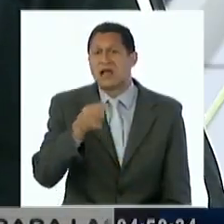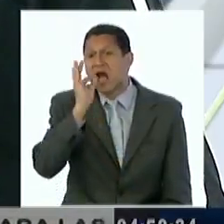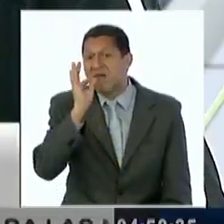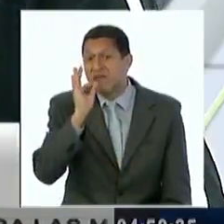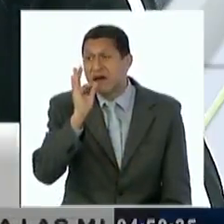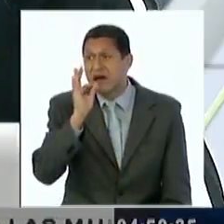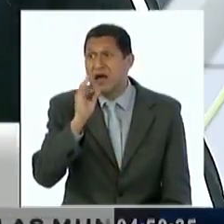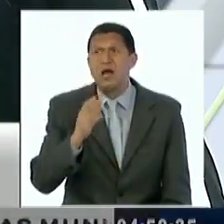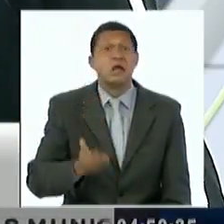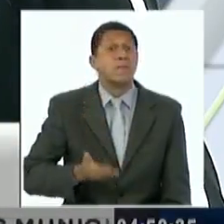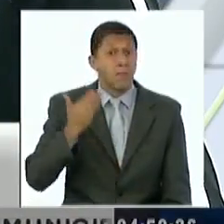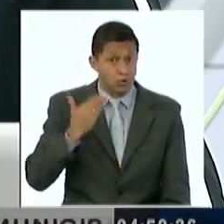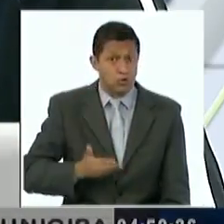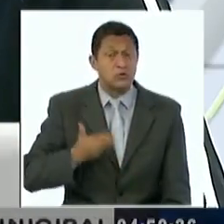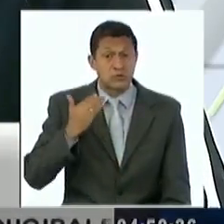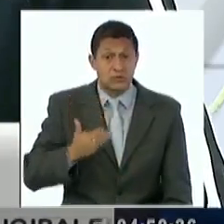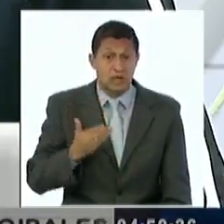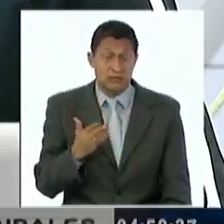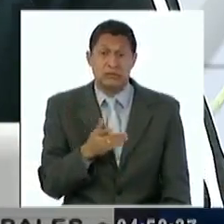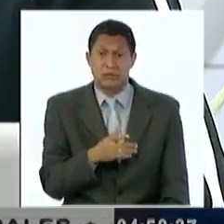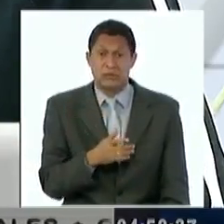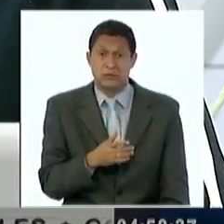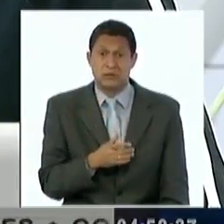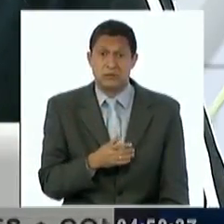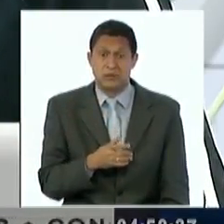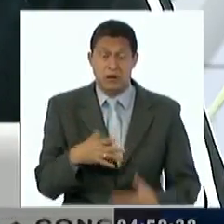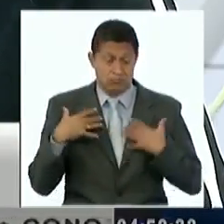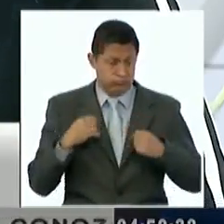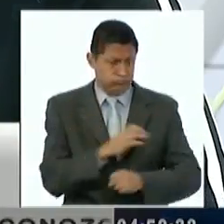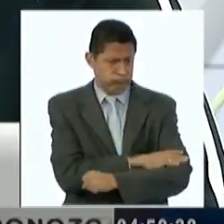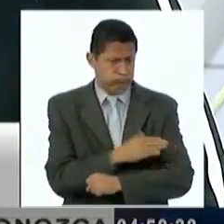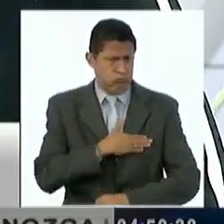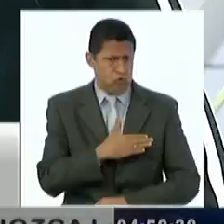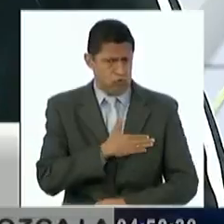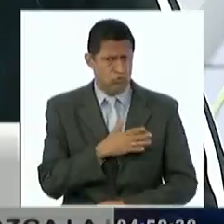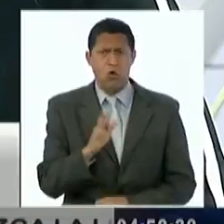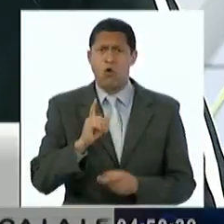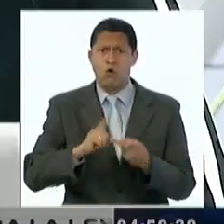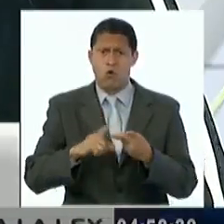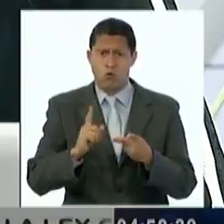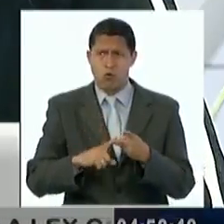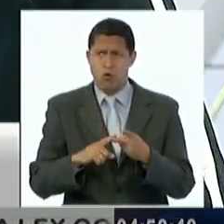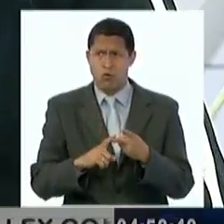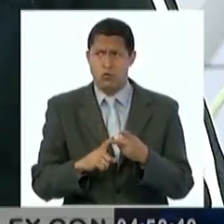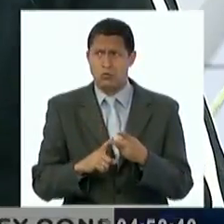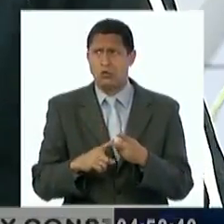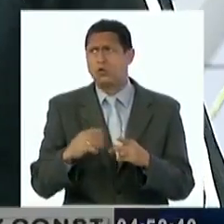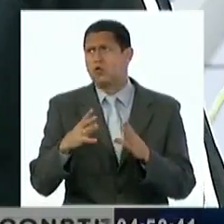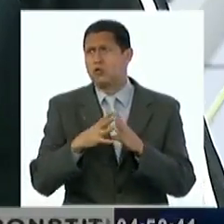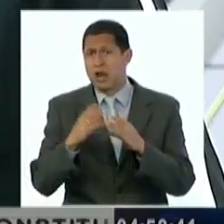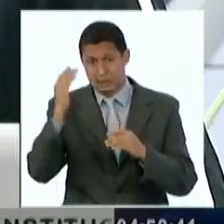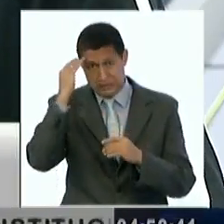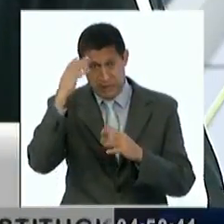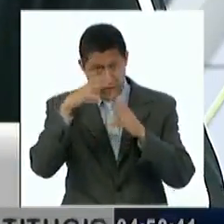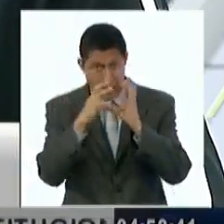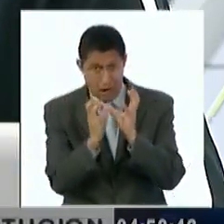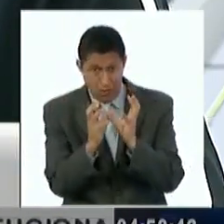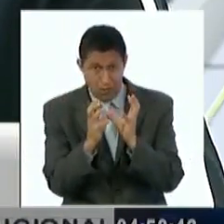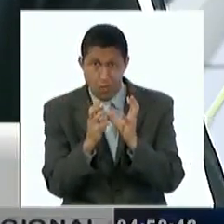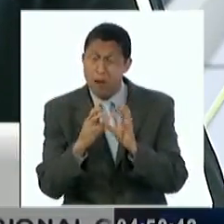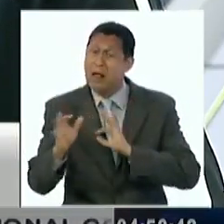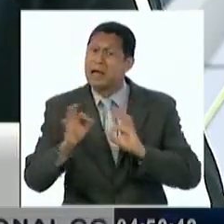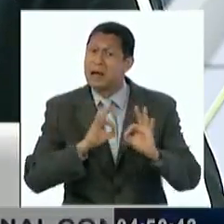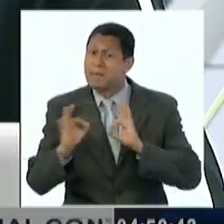tiene grande valor nutricional en cuanto a la tonificación del corazón frecuencia cardíaca que es vasodilatador tonifica el cerebro para que te